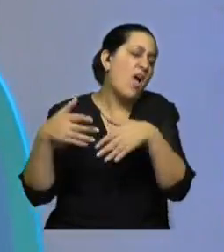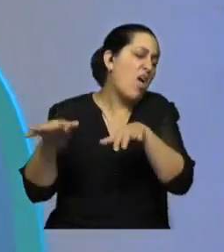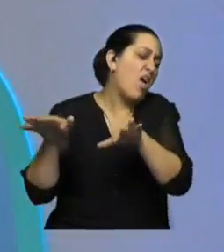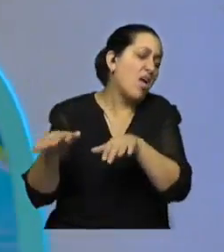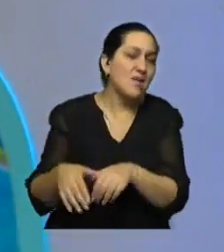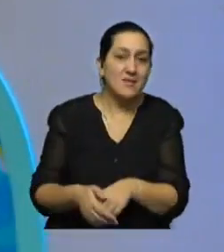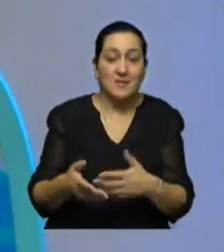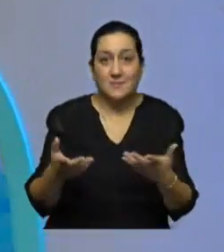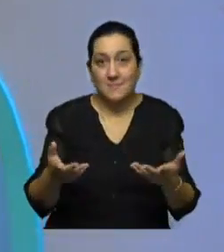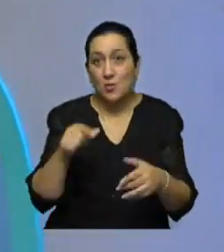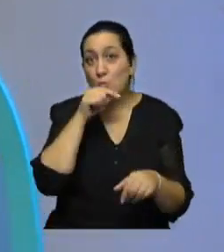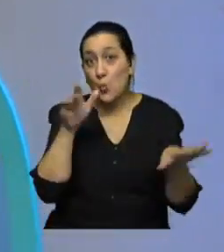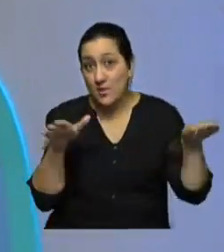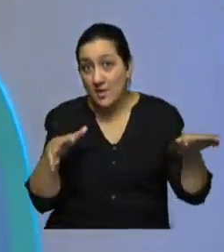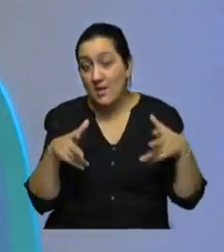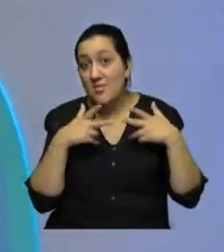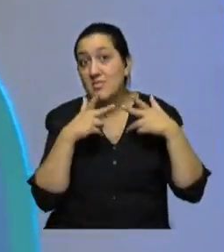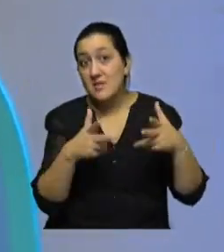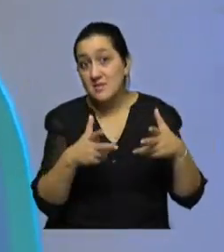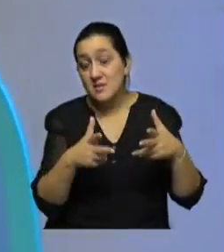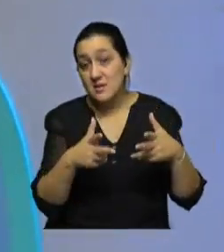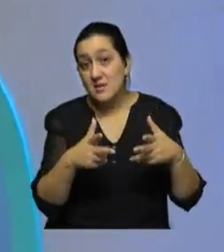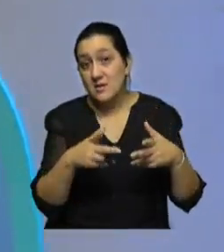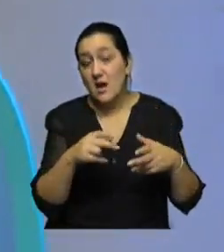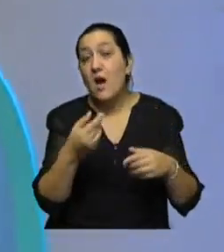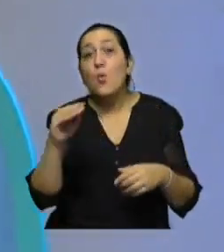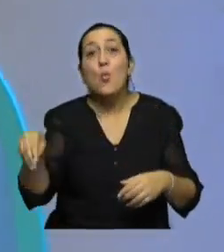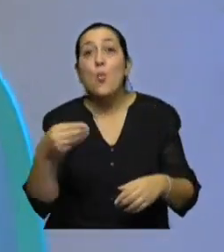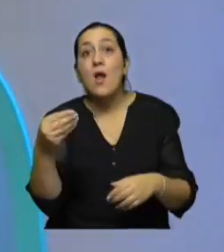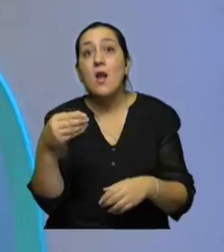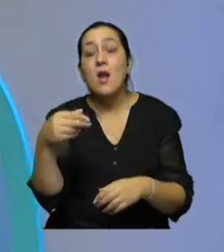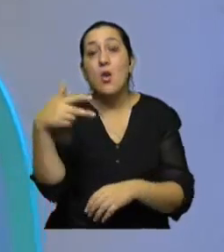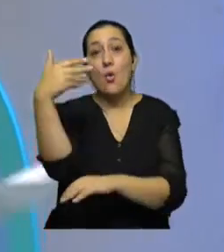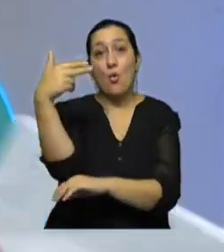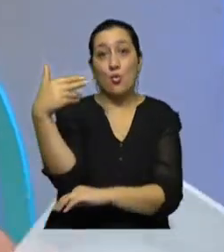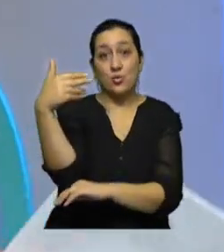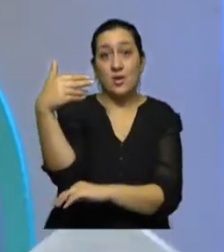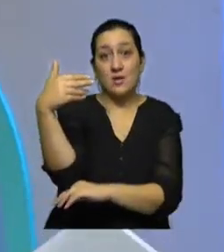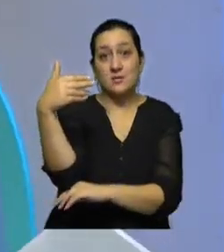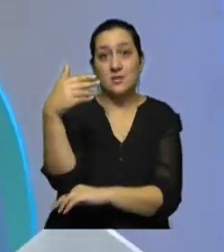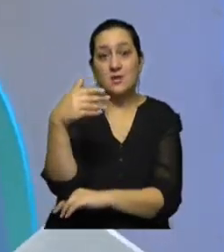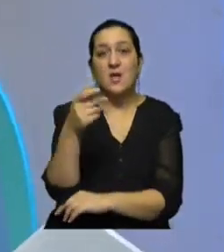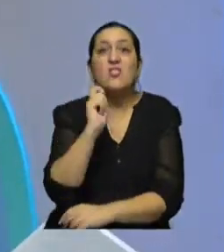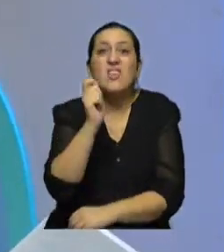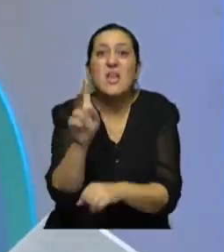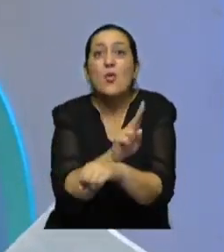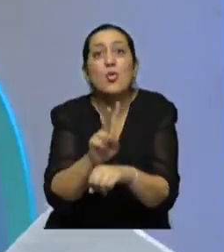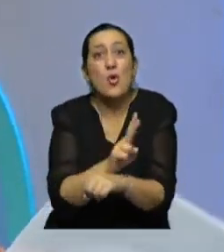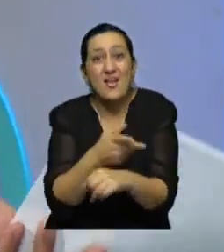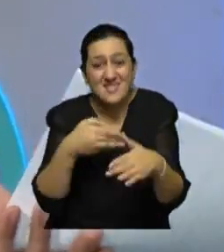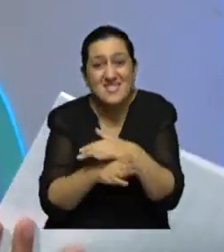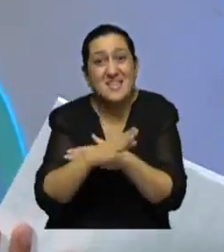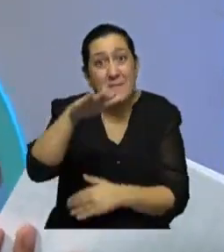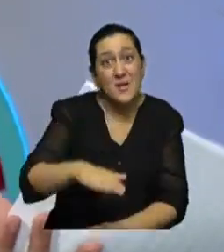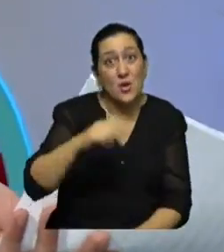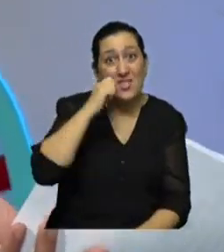En las redes de Twitter se está diciendo hasta incluso en qué hoteles de alta rotatividad, ¿qué control hay entonces?